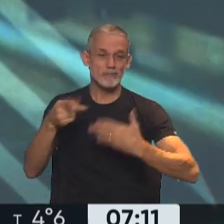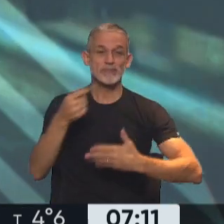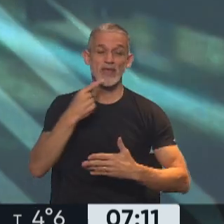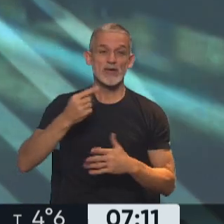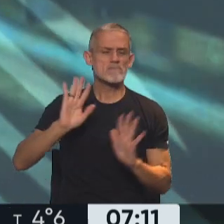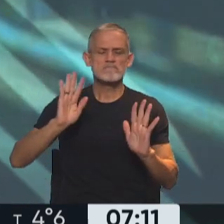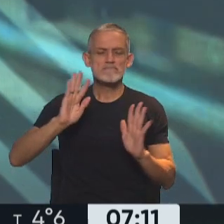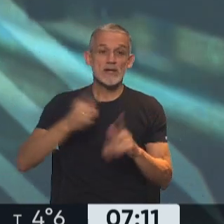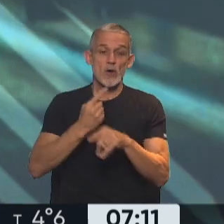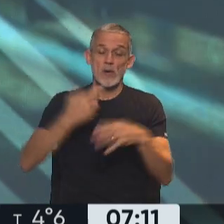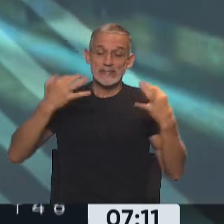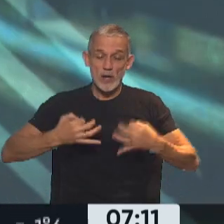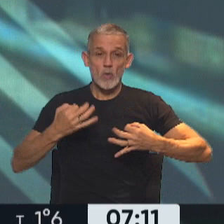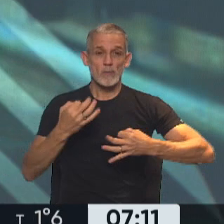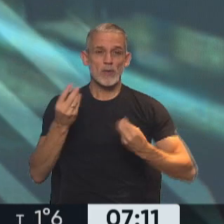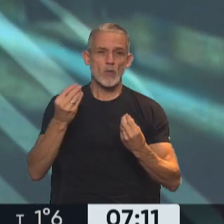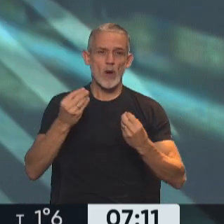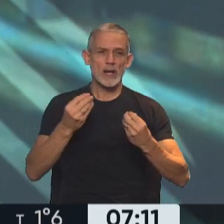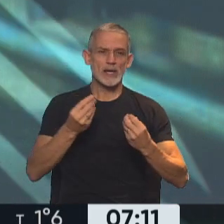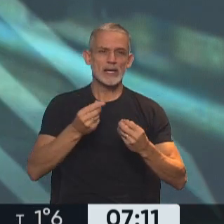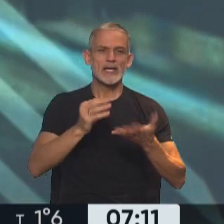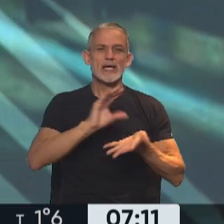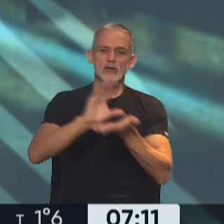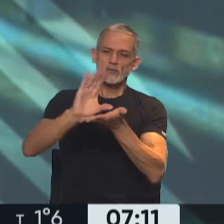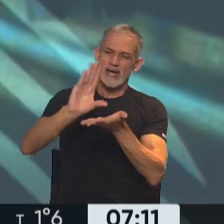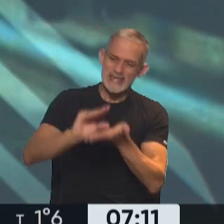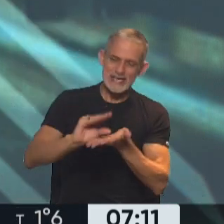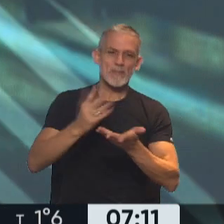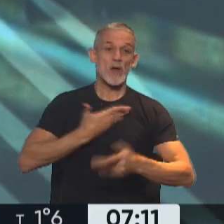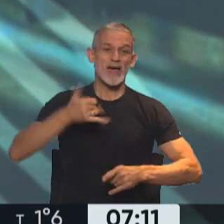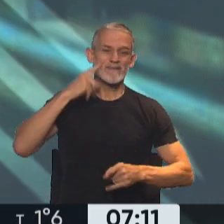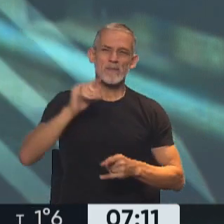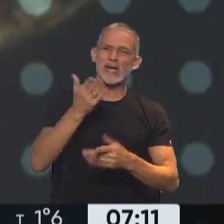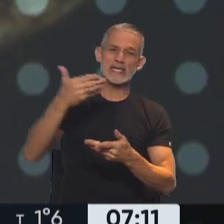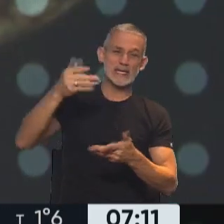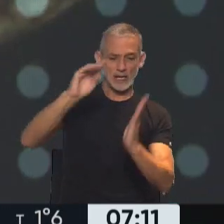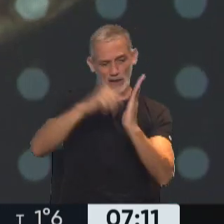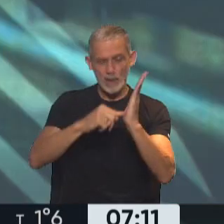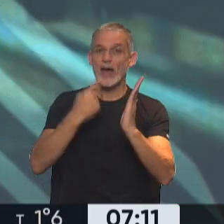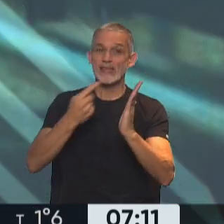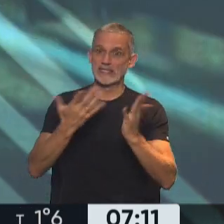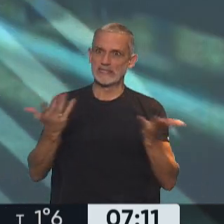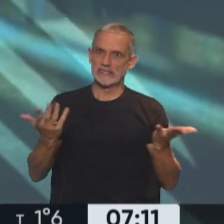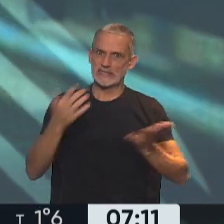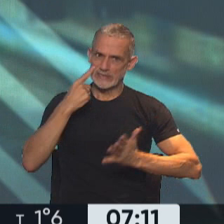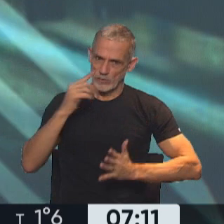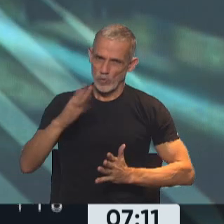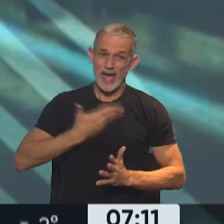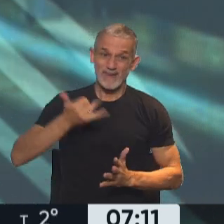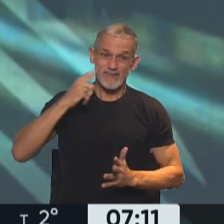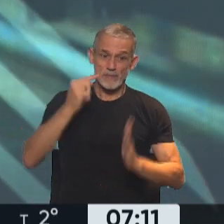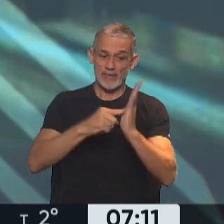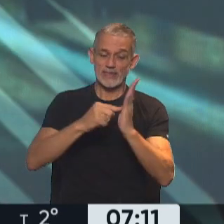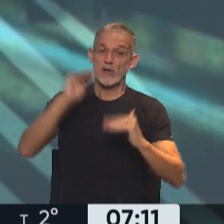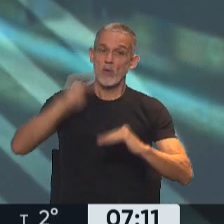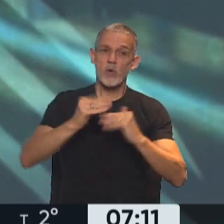no vamos a poder cumplir con la baja de los subsidios que nos comprometimos con el FMI. ¿Y entonces? Así que atención, porque ahí es,